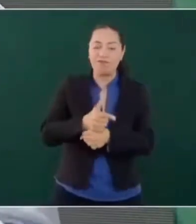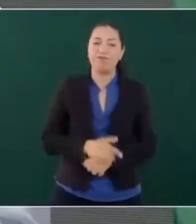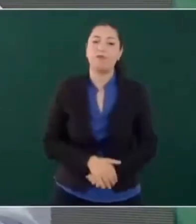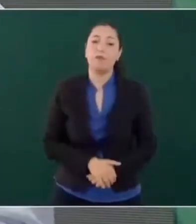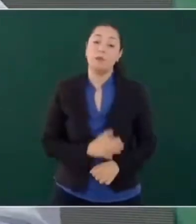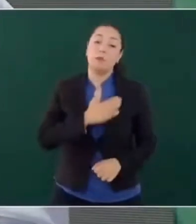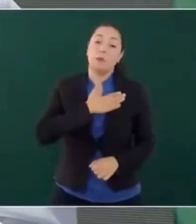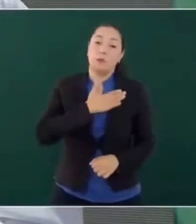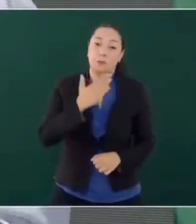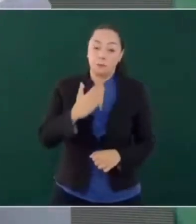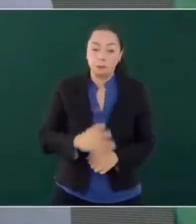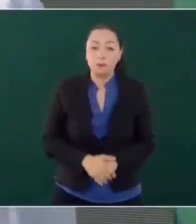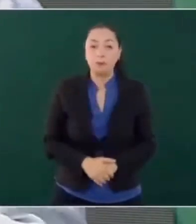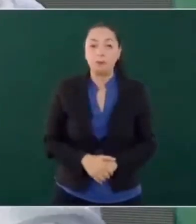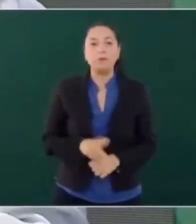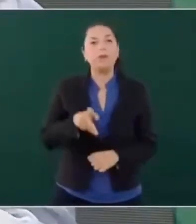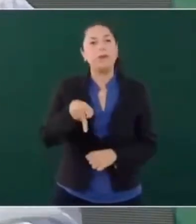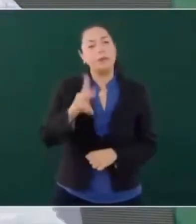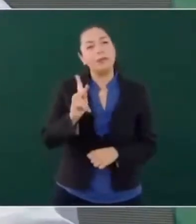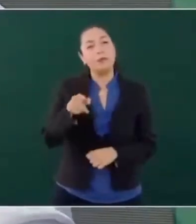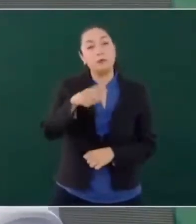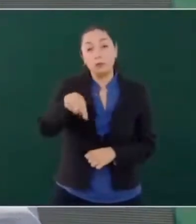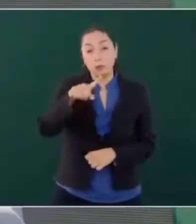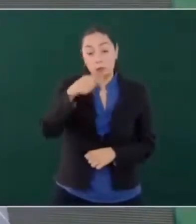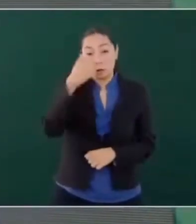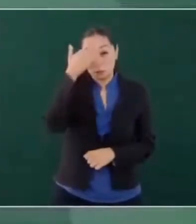Bueno, pero tampoco sabía